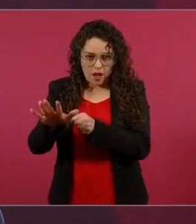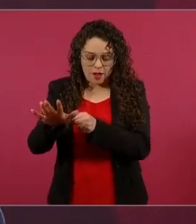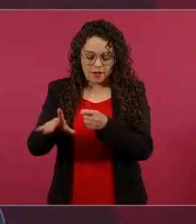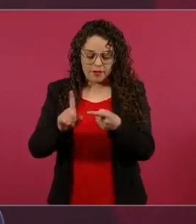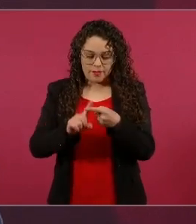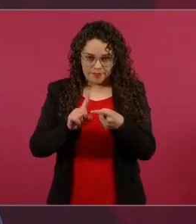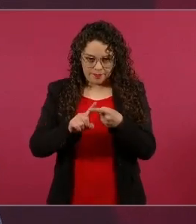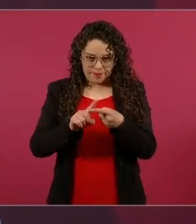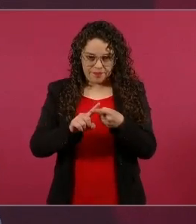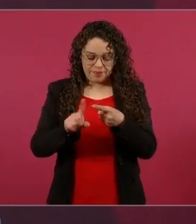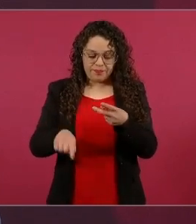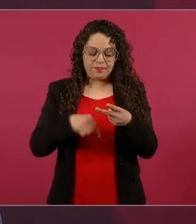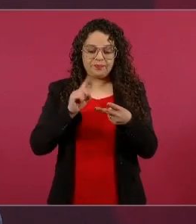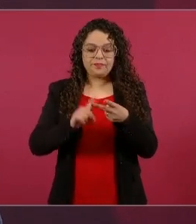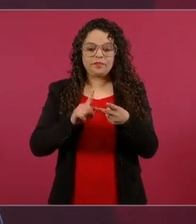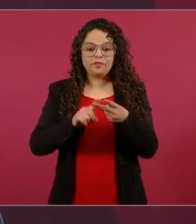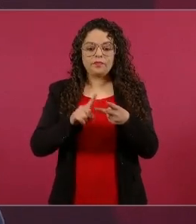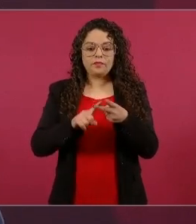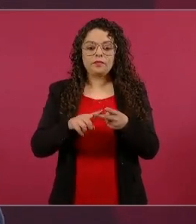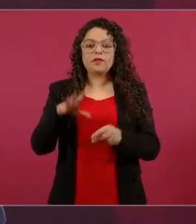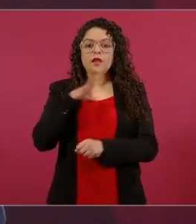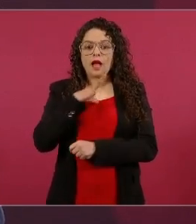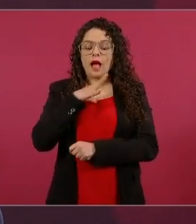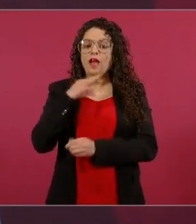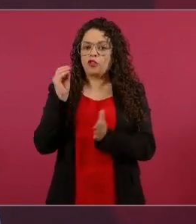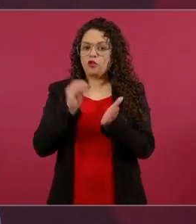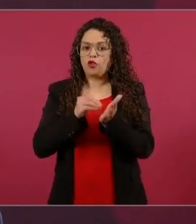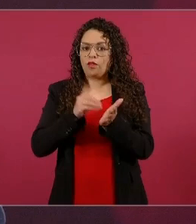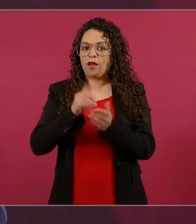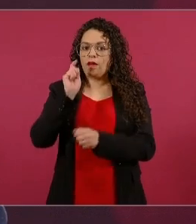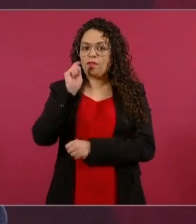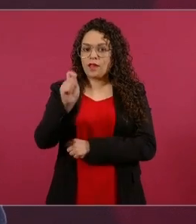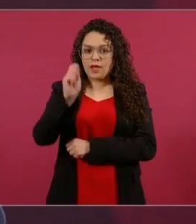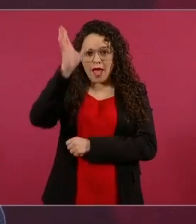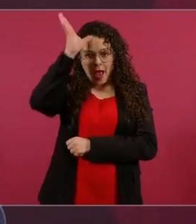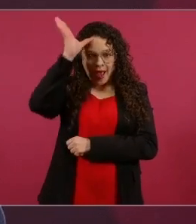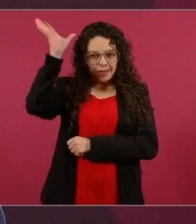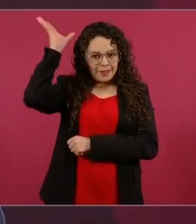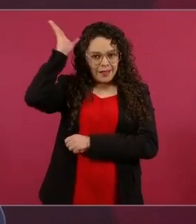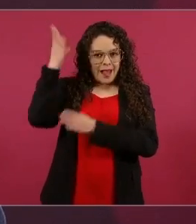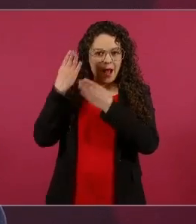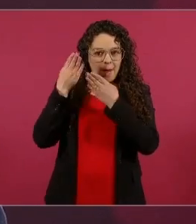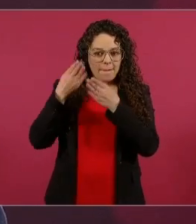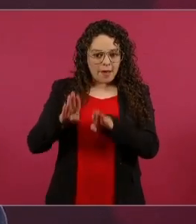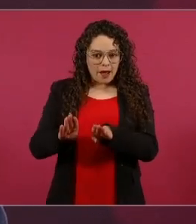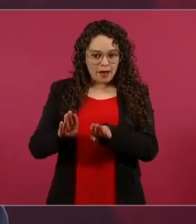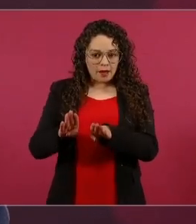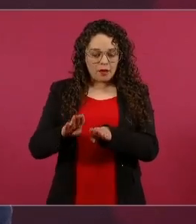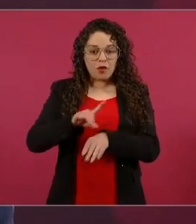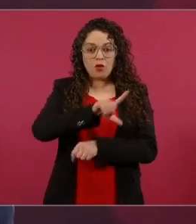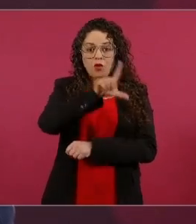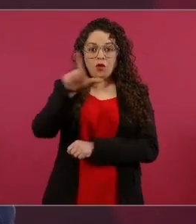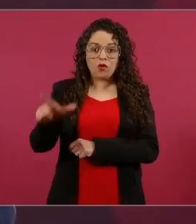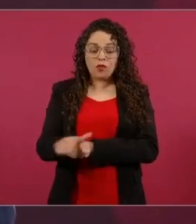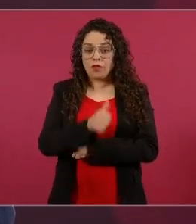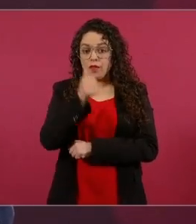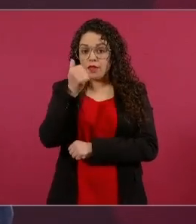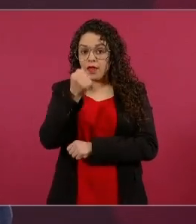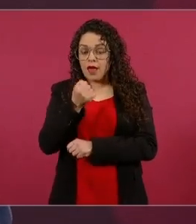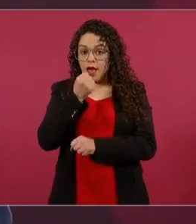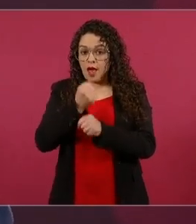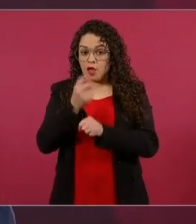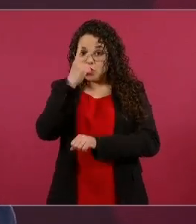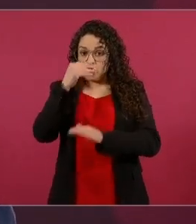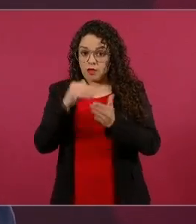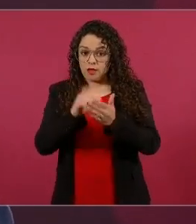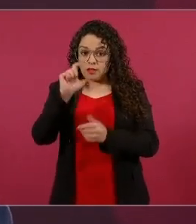todavía teníamos el servicio de Banco Azteca a partir del año 2023 solo es banco del bienestar qué implica